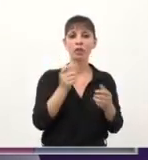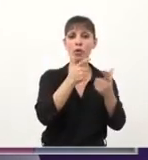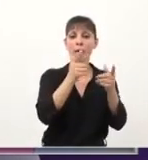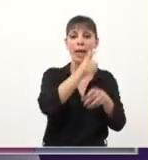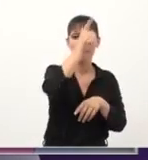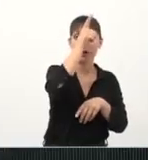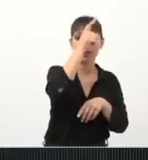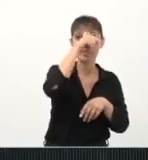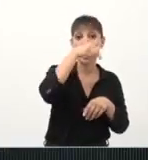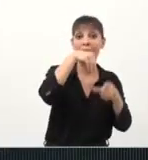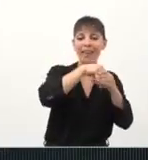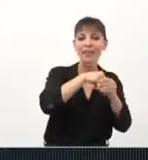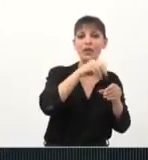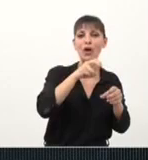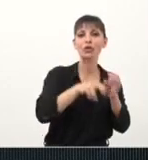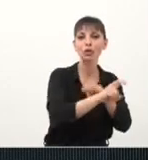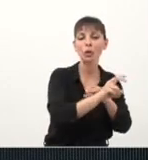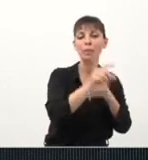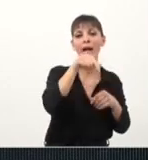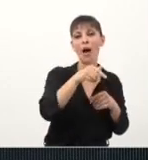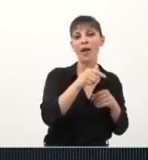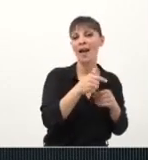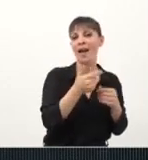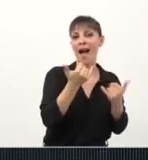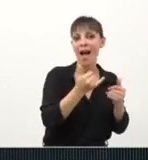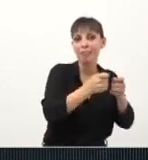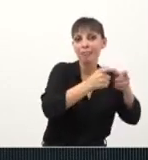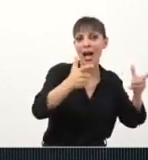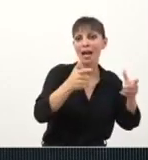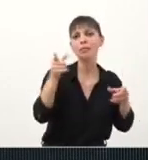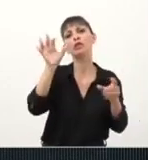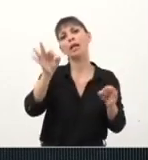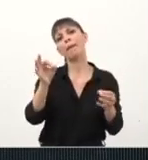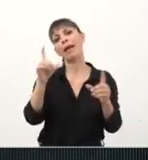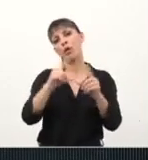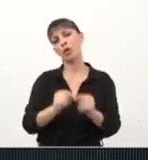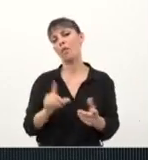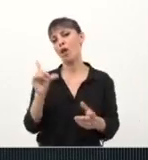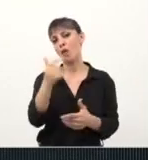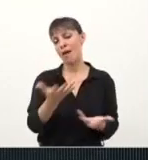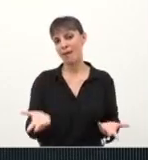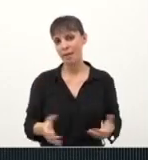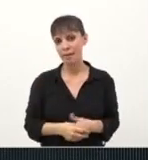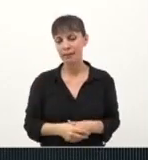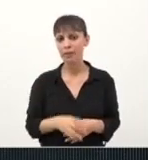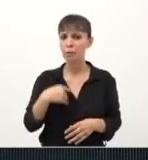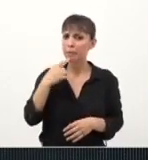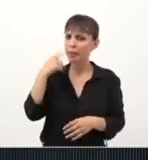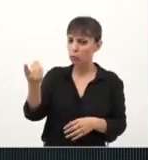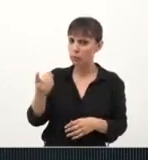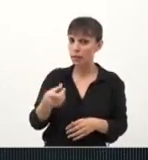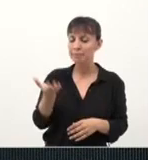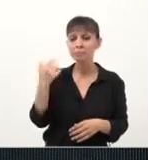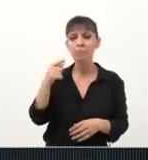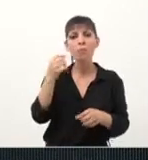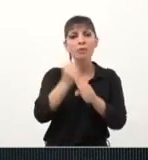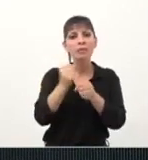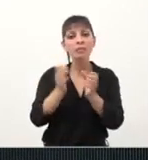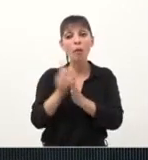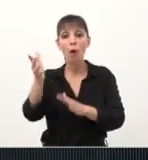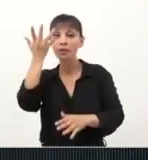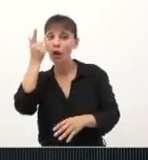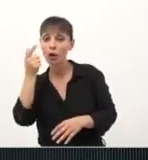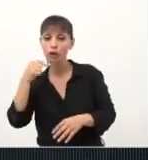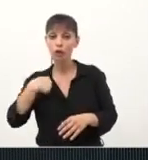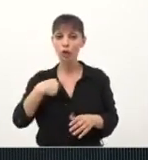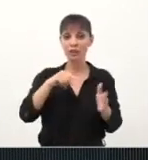hoy lo tiene. Estás comparando peras con manzanas. Vos sabés de números. Voy a la pregunta. Durante años trabajamos juntos, vos desde San Lorenzo, yo desde la